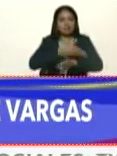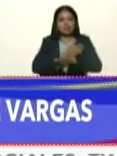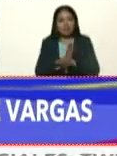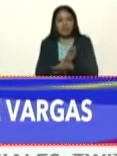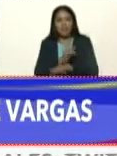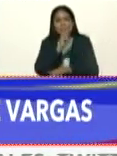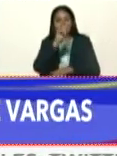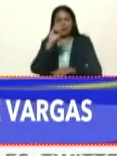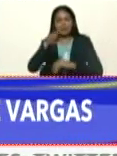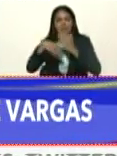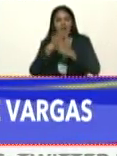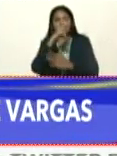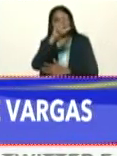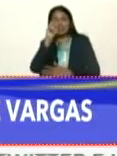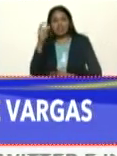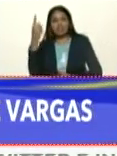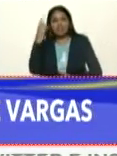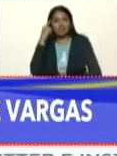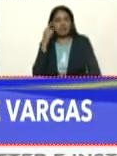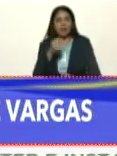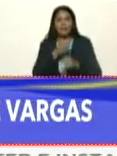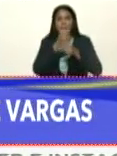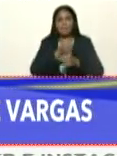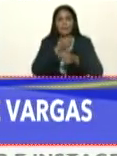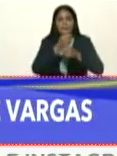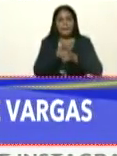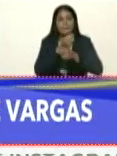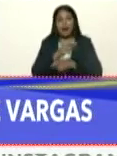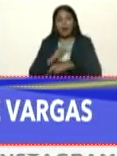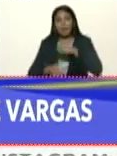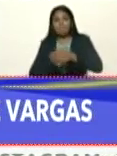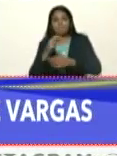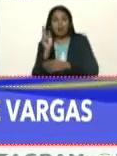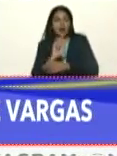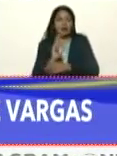20, 30 días a caballo de manera continua y rápida.